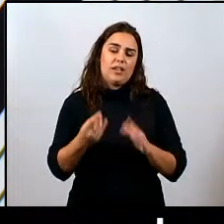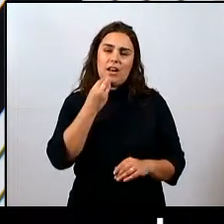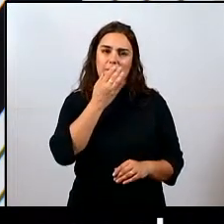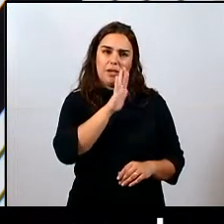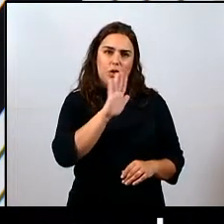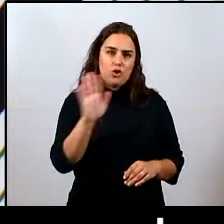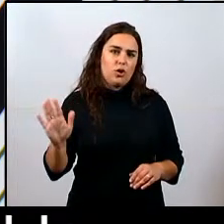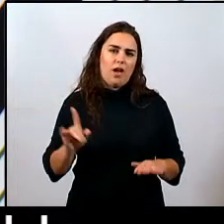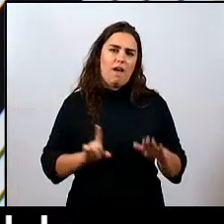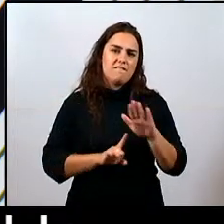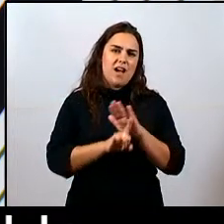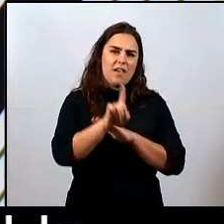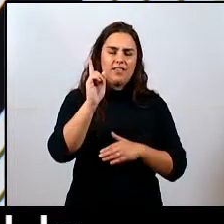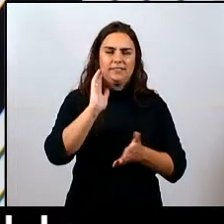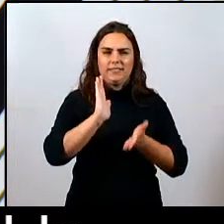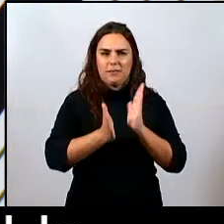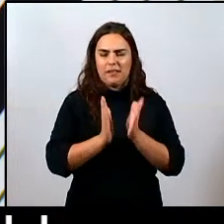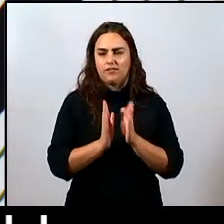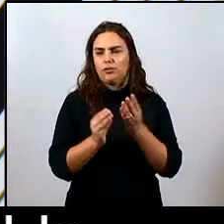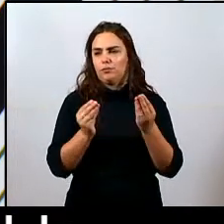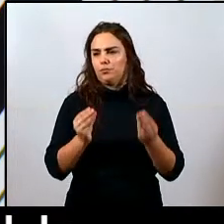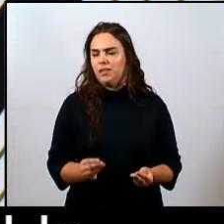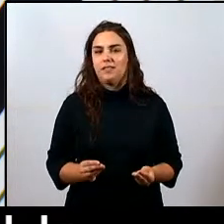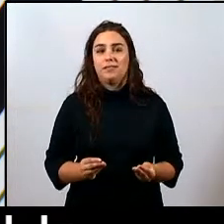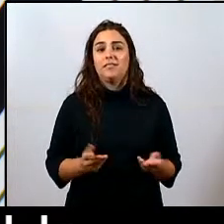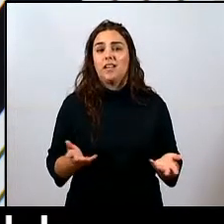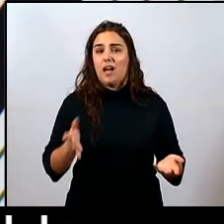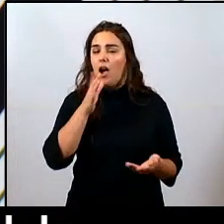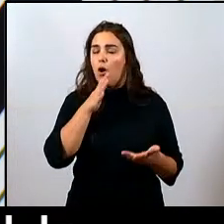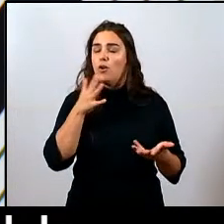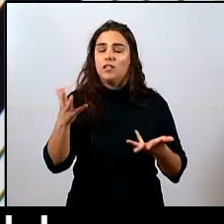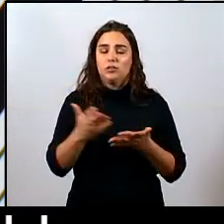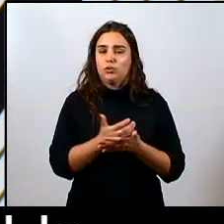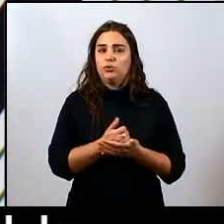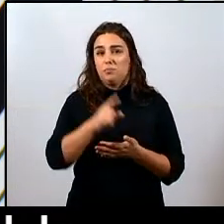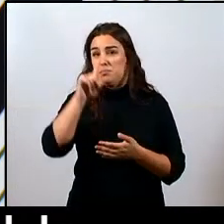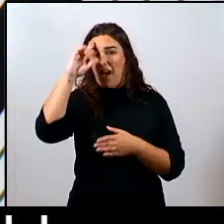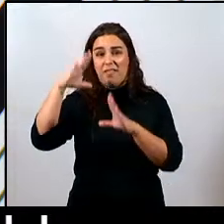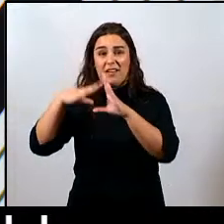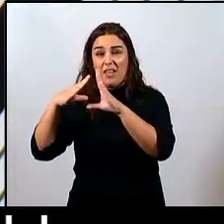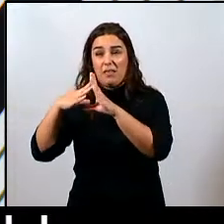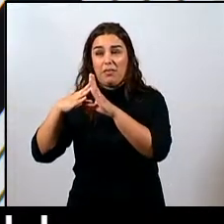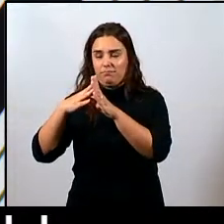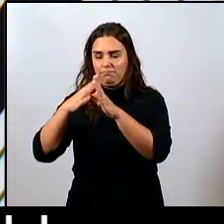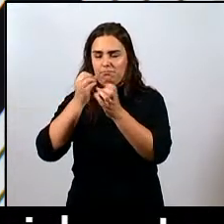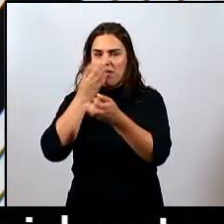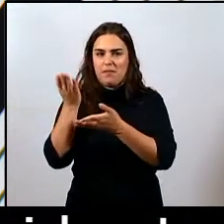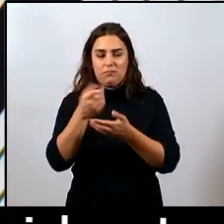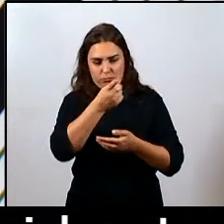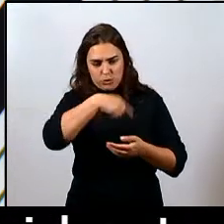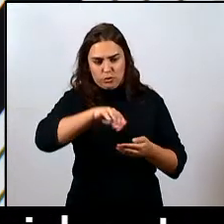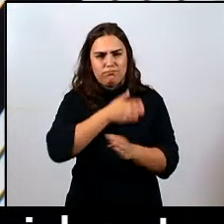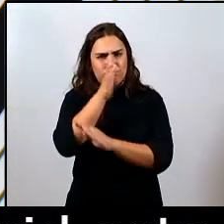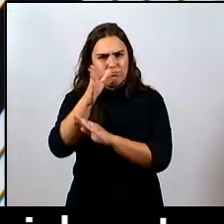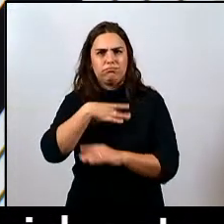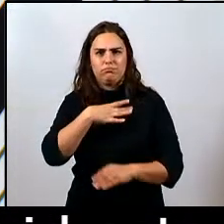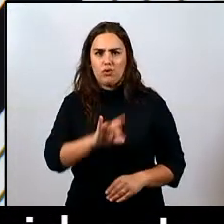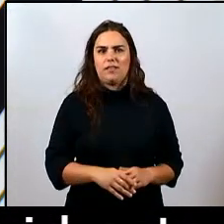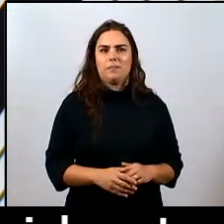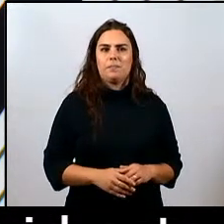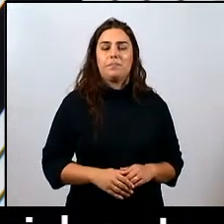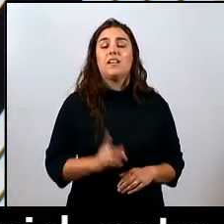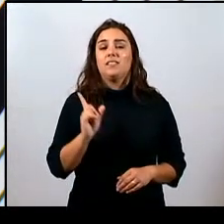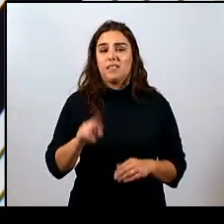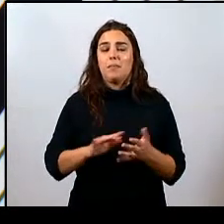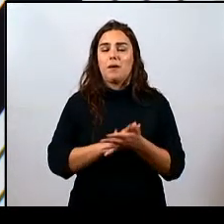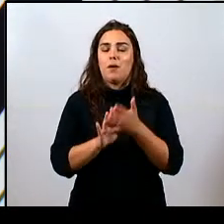los últimos avances, los tratamientos. Desde luego, Madrid está a disposición de todo el pueblo de Extremadura cuando lo necesite. Hemos hablado también de